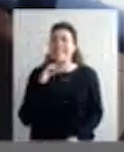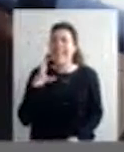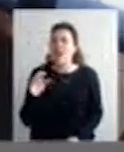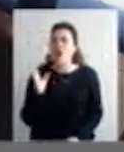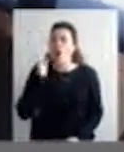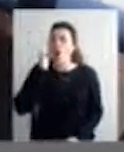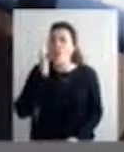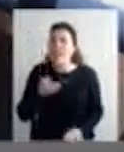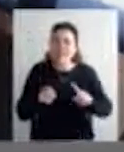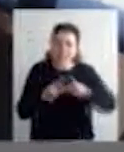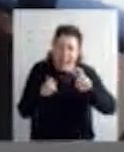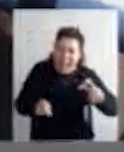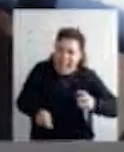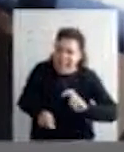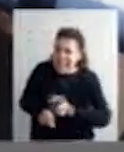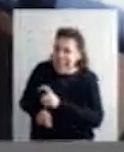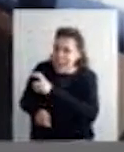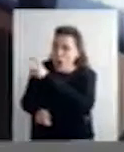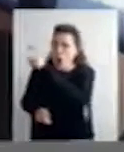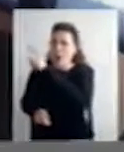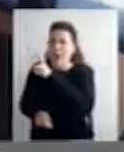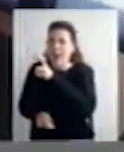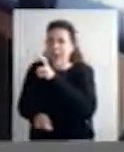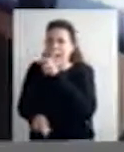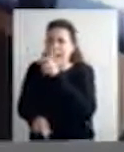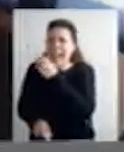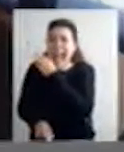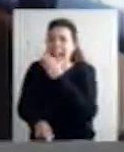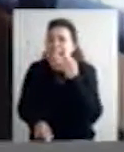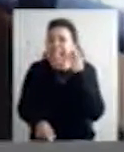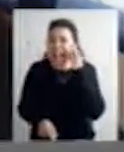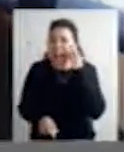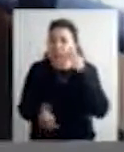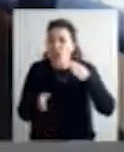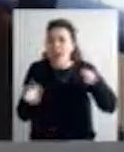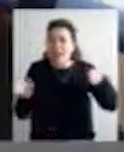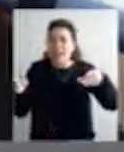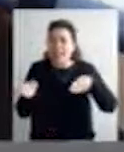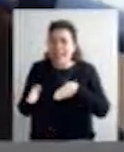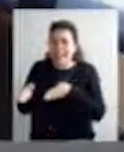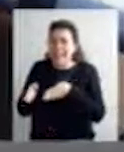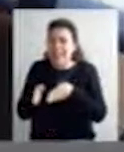recorrer callando, callado los atajos del